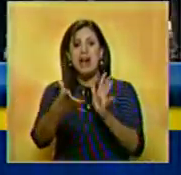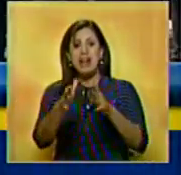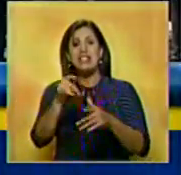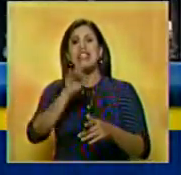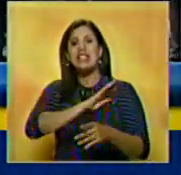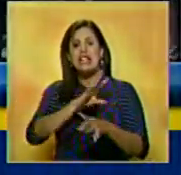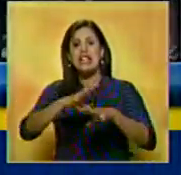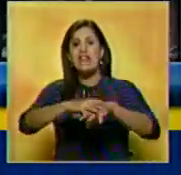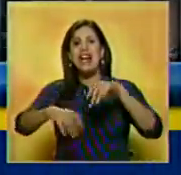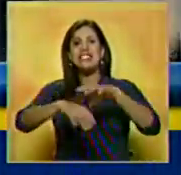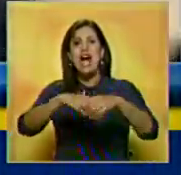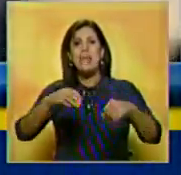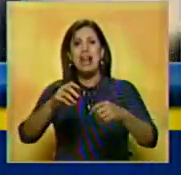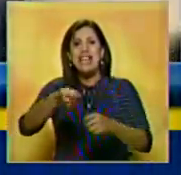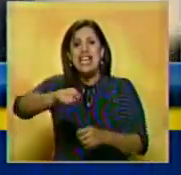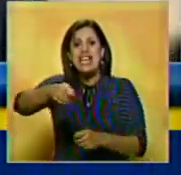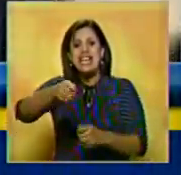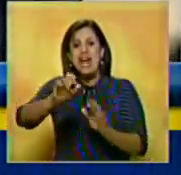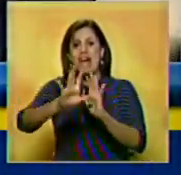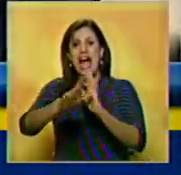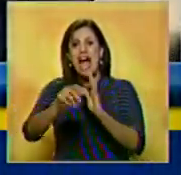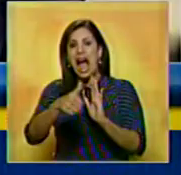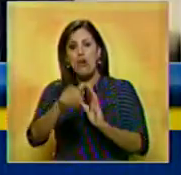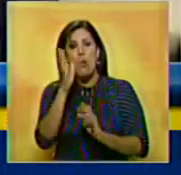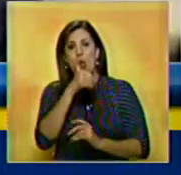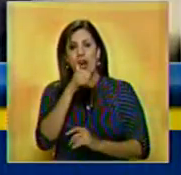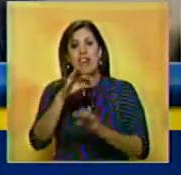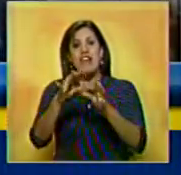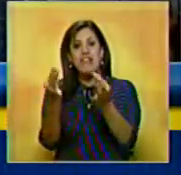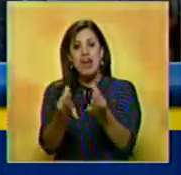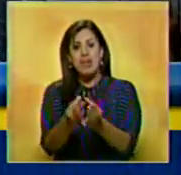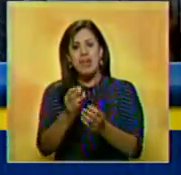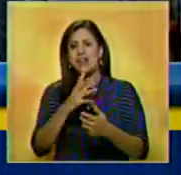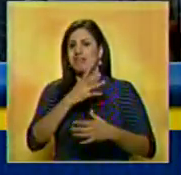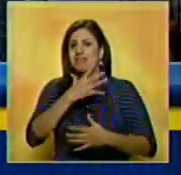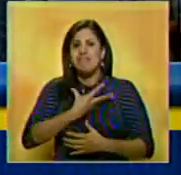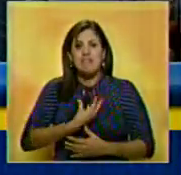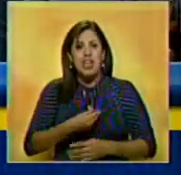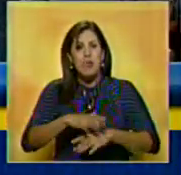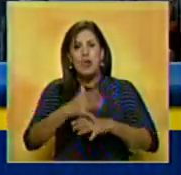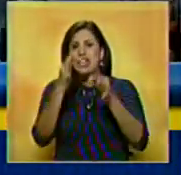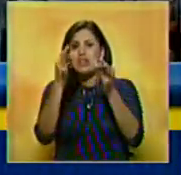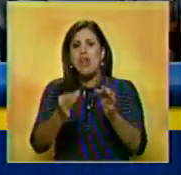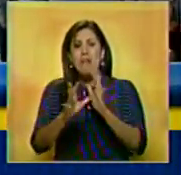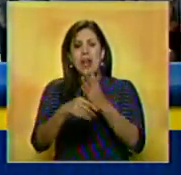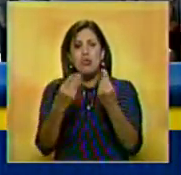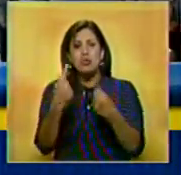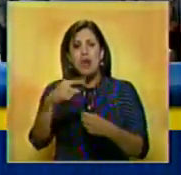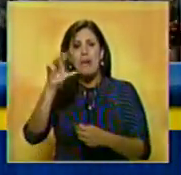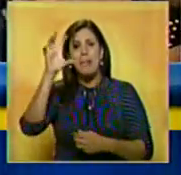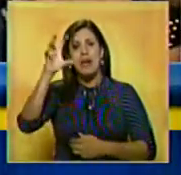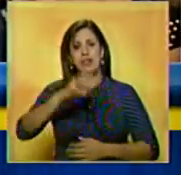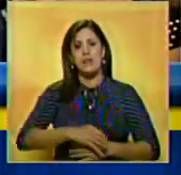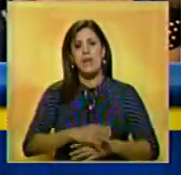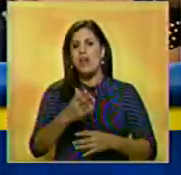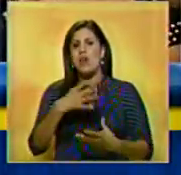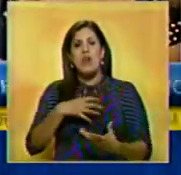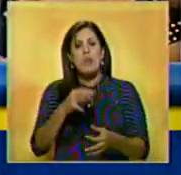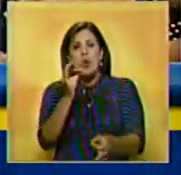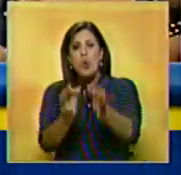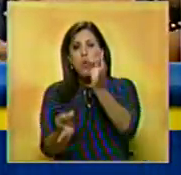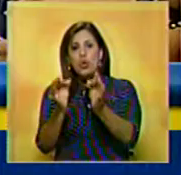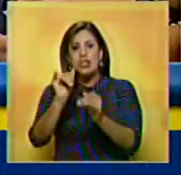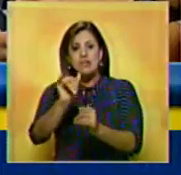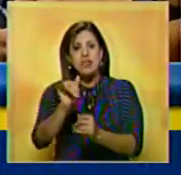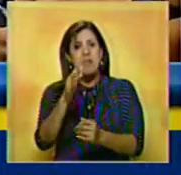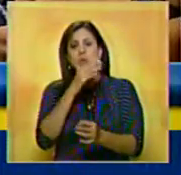encontraba descalzo y sin las llaves del carro. Los familiares están resignados ante la ola de inseguridad que se vive en el país. Si no se hizo justicia